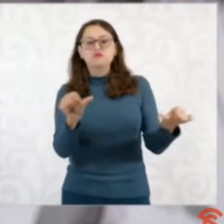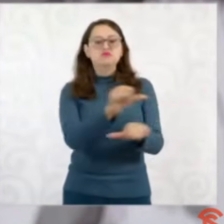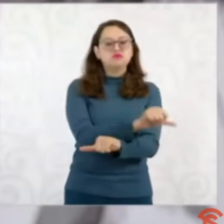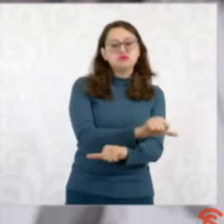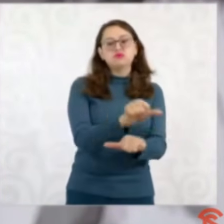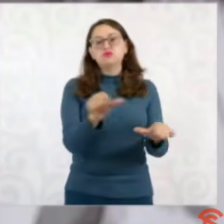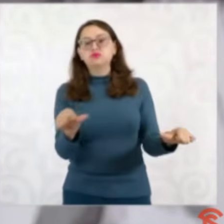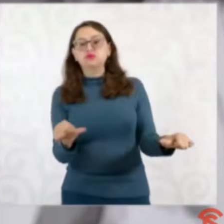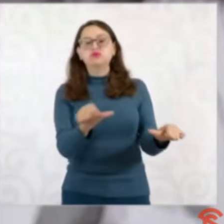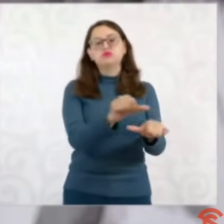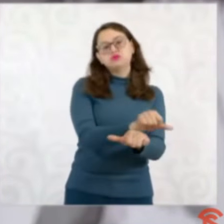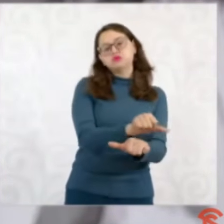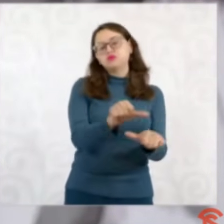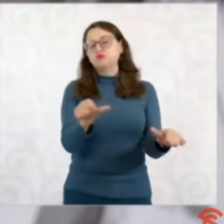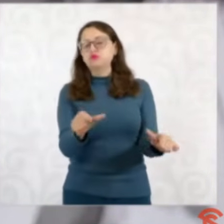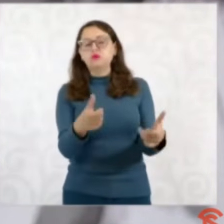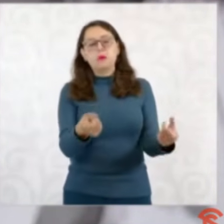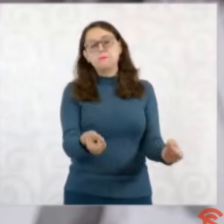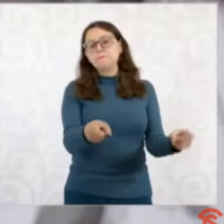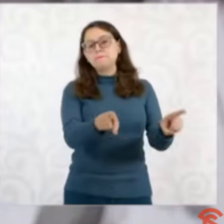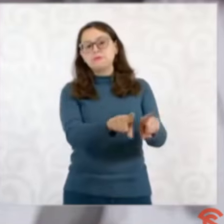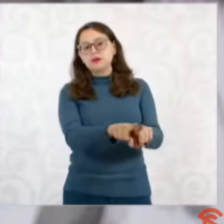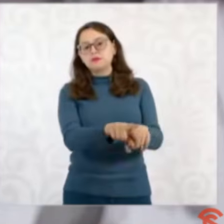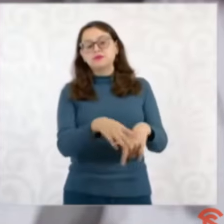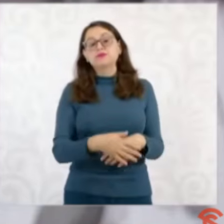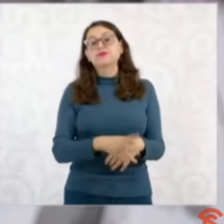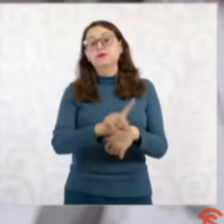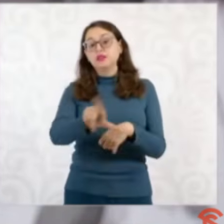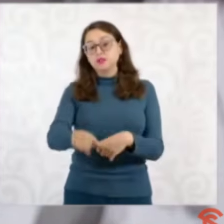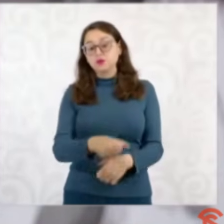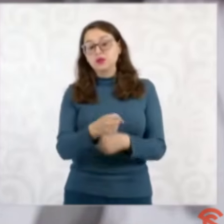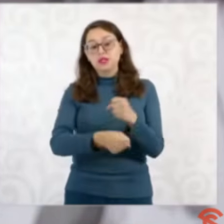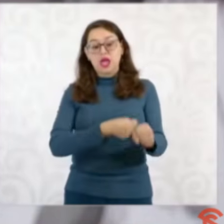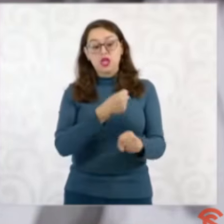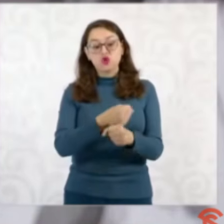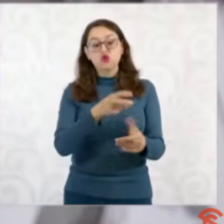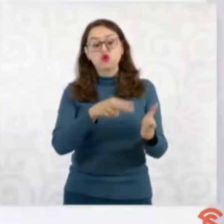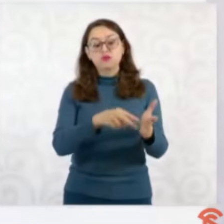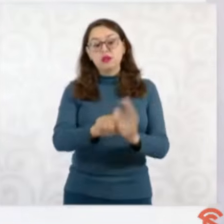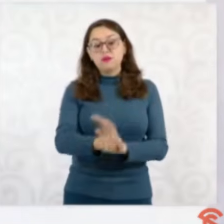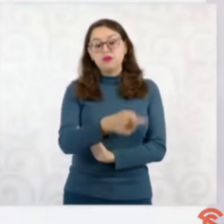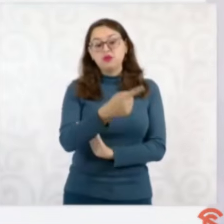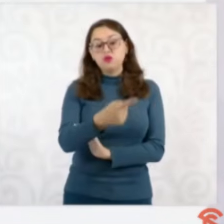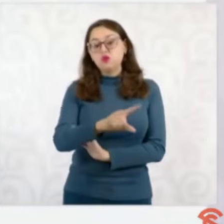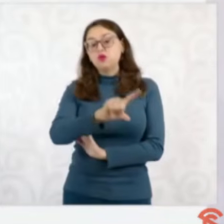el 2021 y el 2024 salen juntos en la elección, ya sin